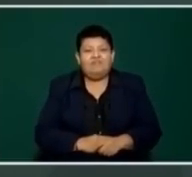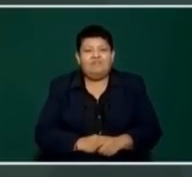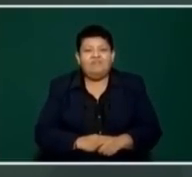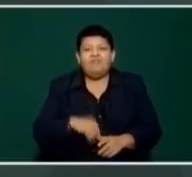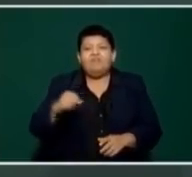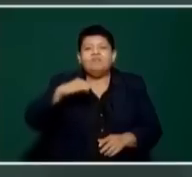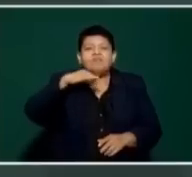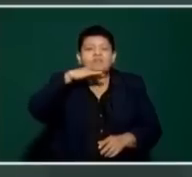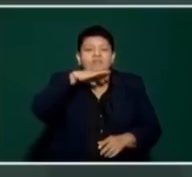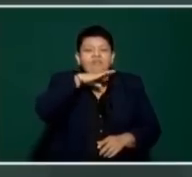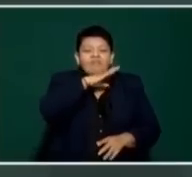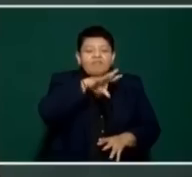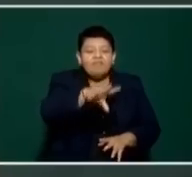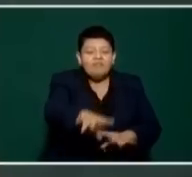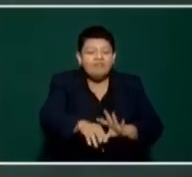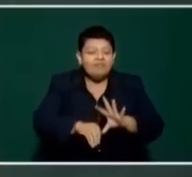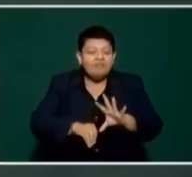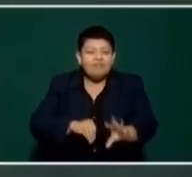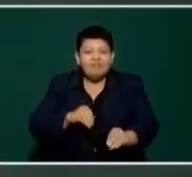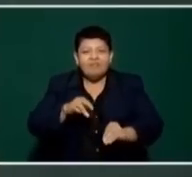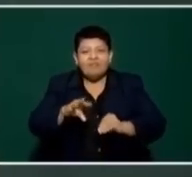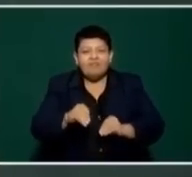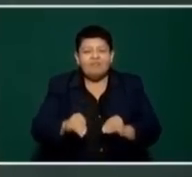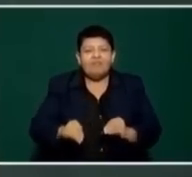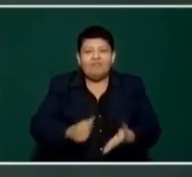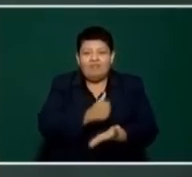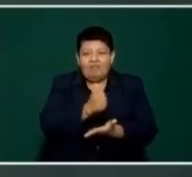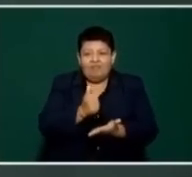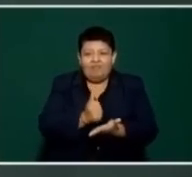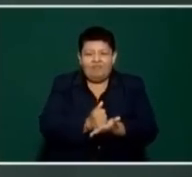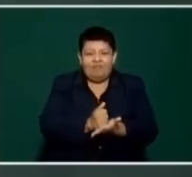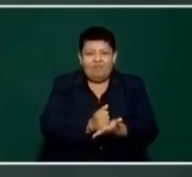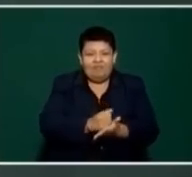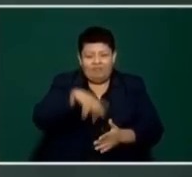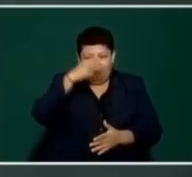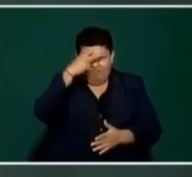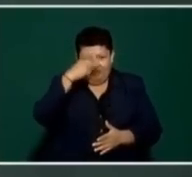de la basura que se recoge en la Ciudad de México.